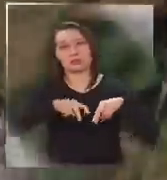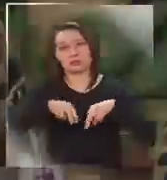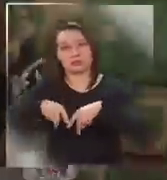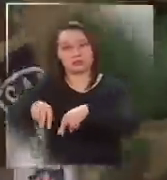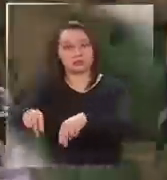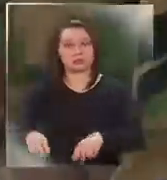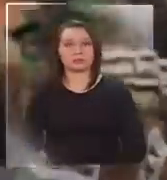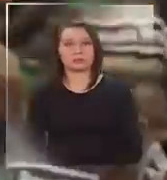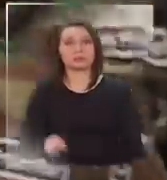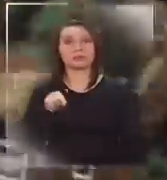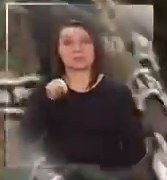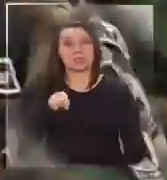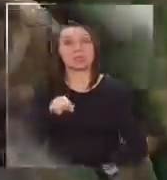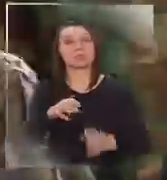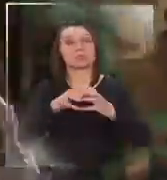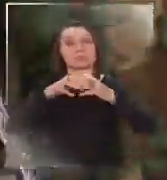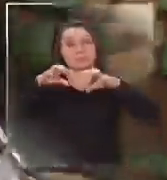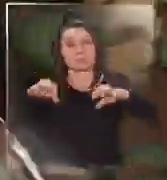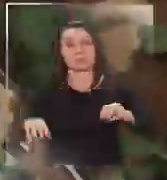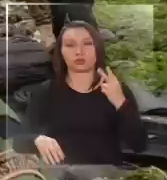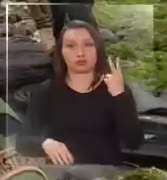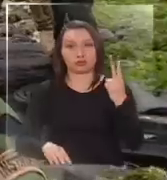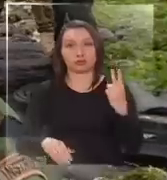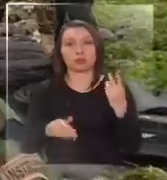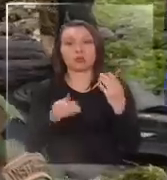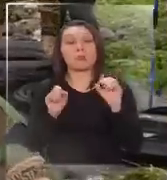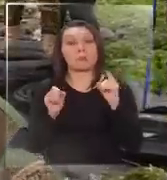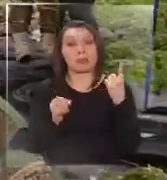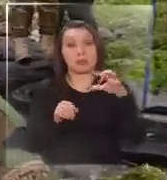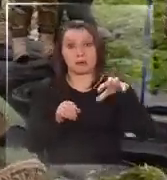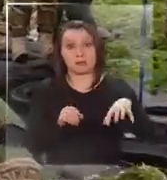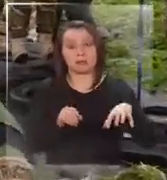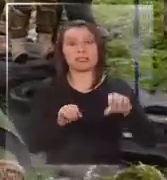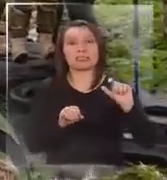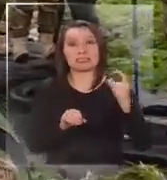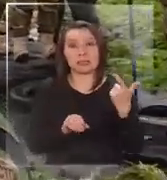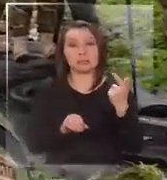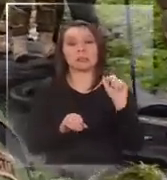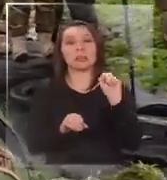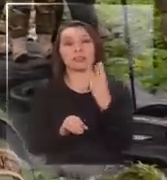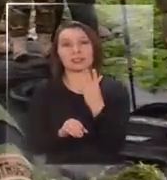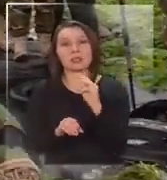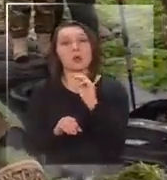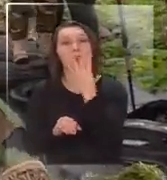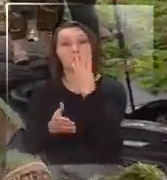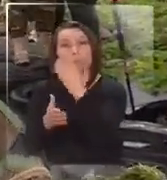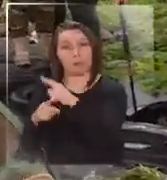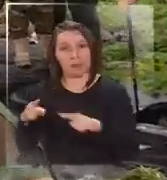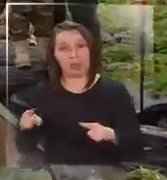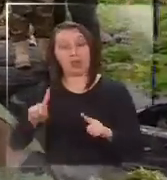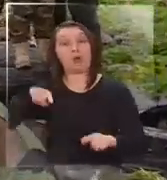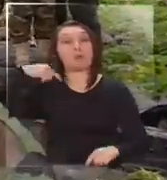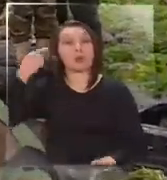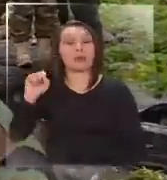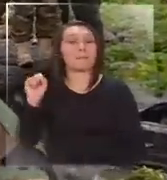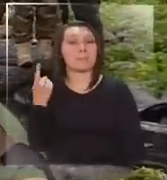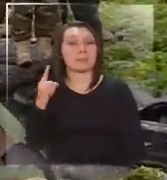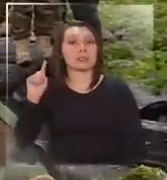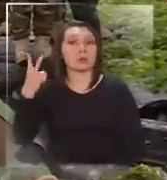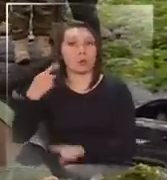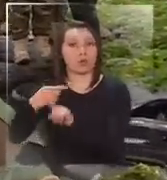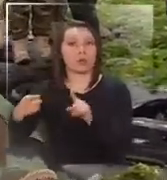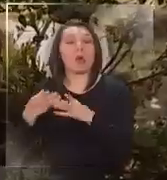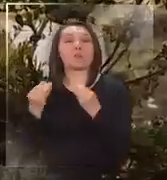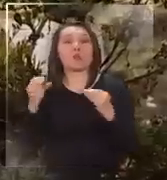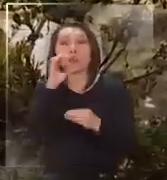Pero esta la dividimos en dos. Esta agrupación de ahora y después ahora están los séptimos, tercero y cuarto medio. Y la próxima van a estar los primeros y los segundos medios